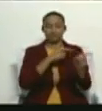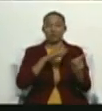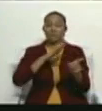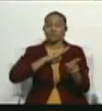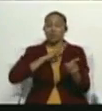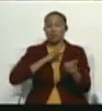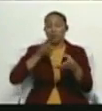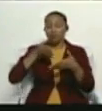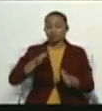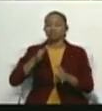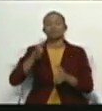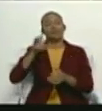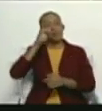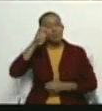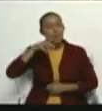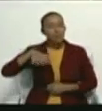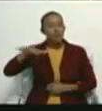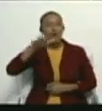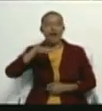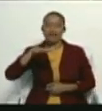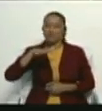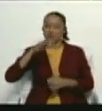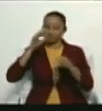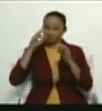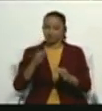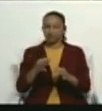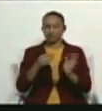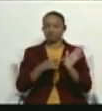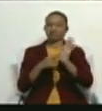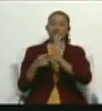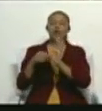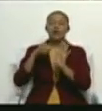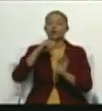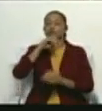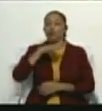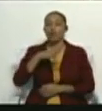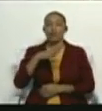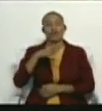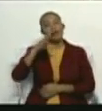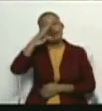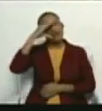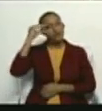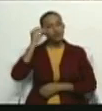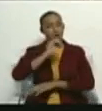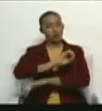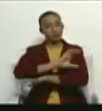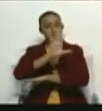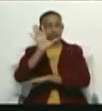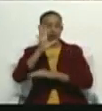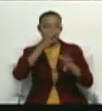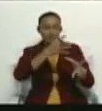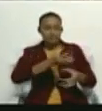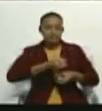llanero ejemplar, un hombre de palabra, don Hugo los Reyes. Que Dios lo tenga en su gloria y que desde